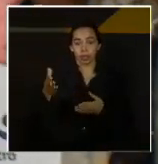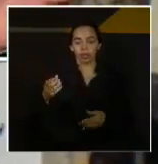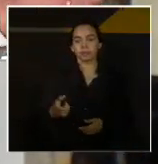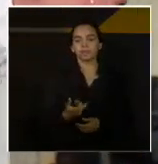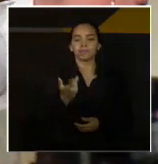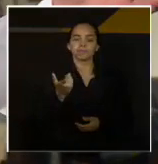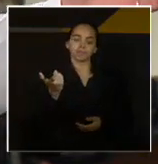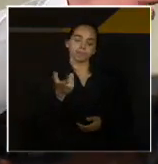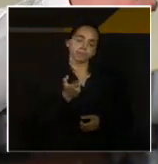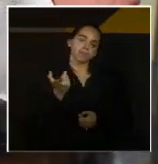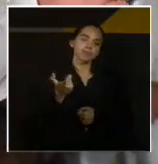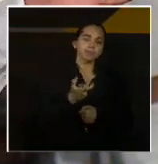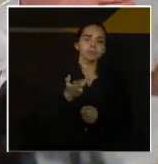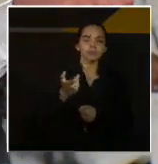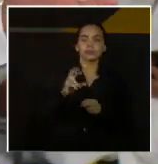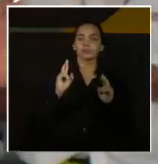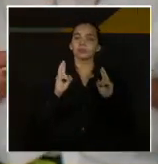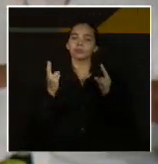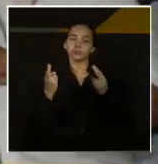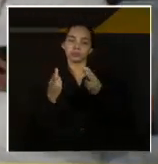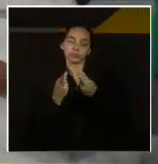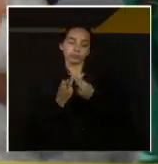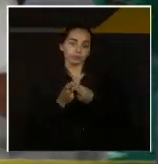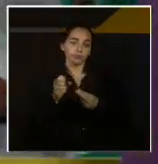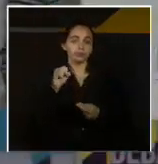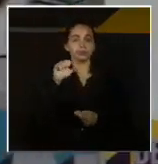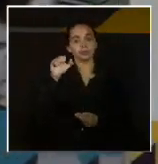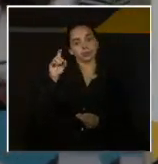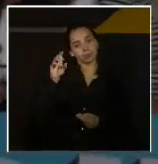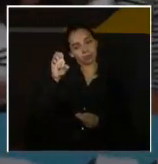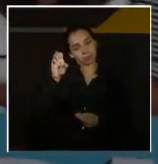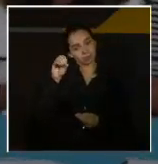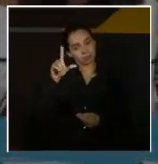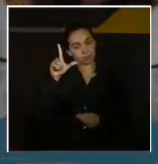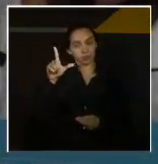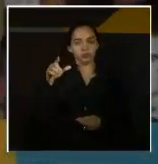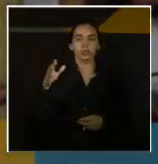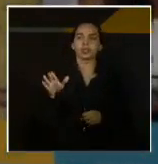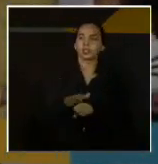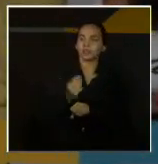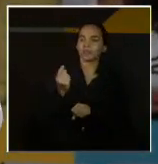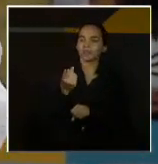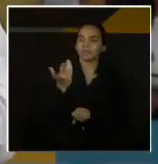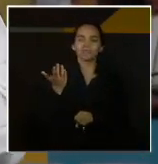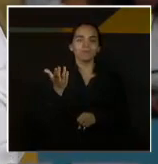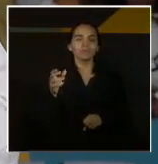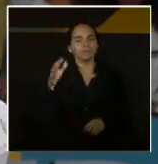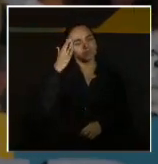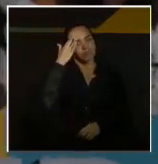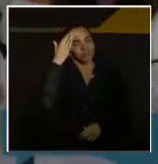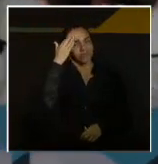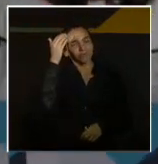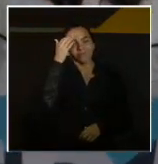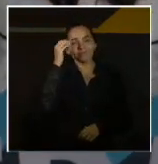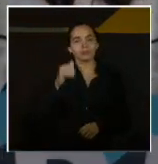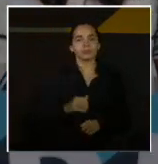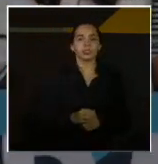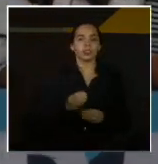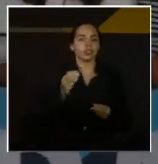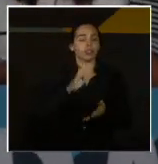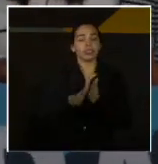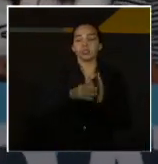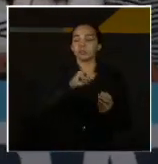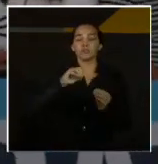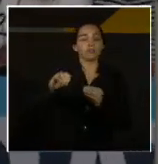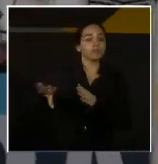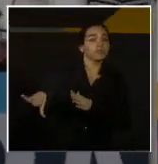en reuniones que hace la CEDESOL Federal para los pagos y por algún motivo que desconocemos